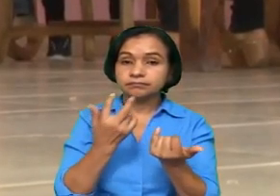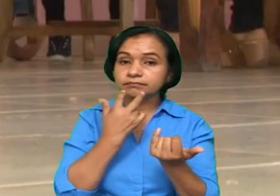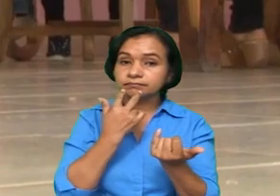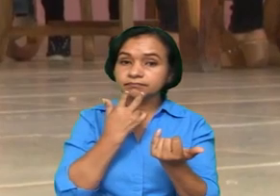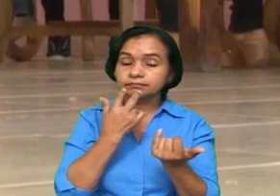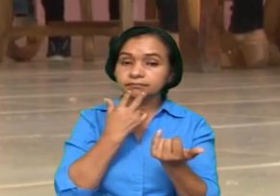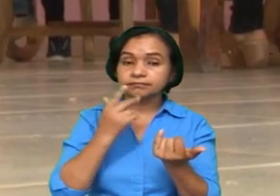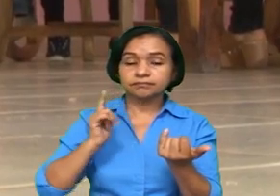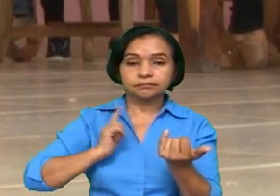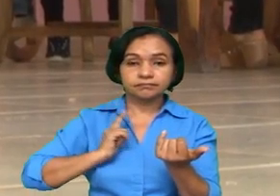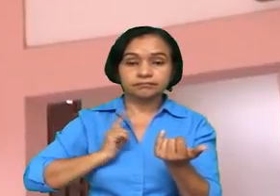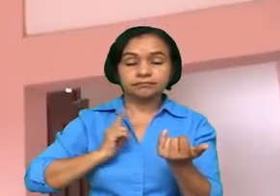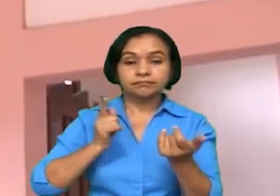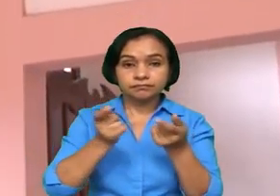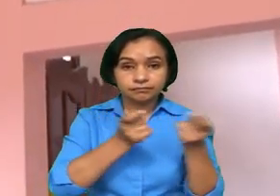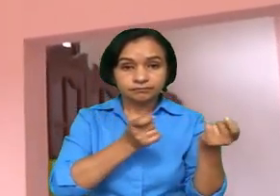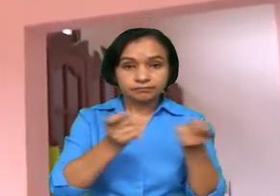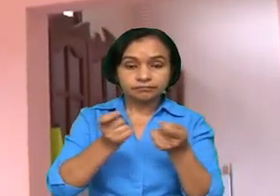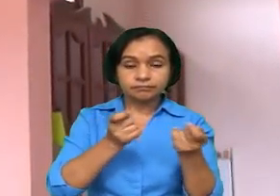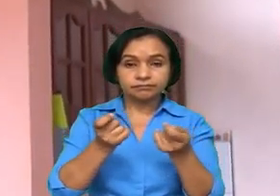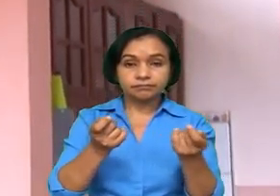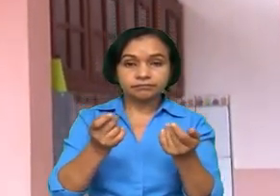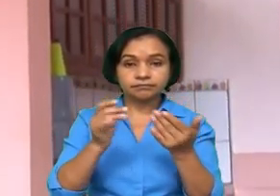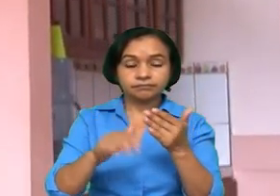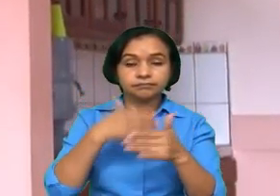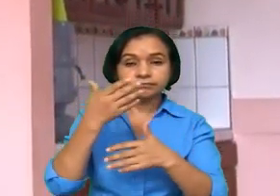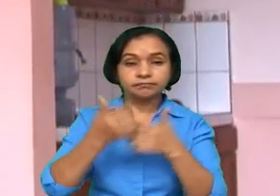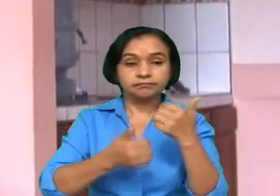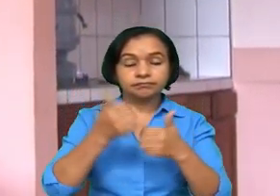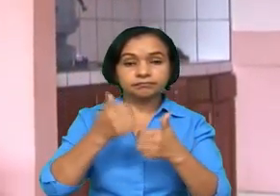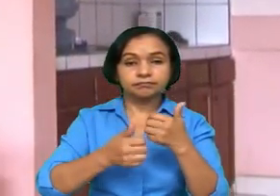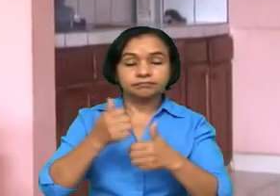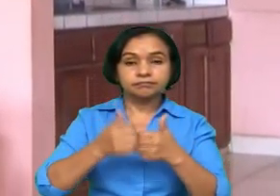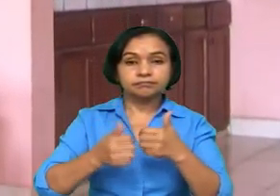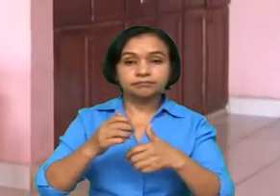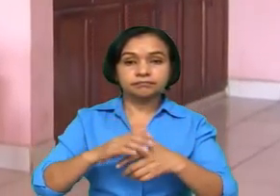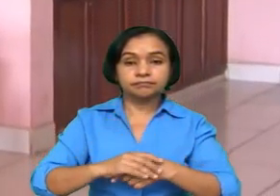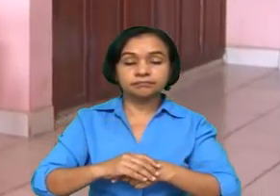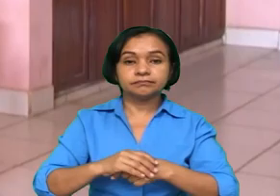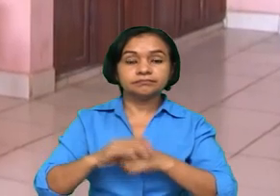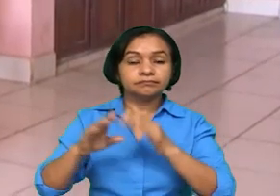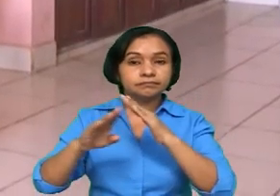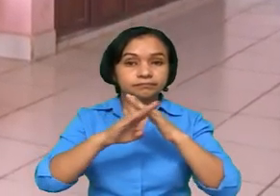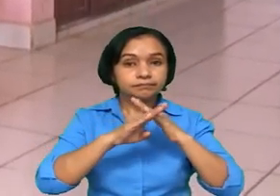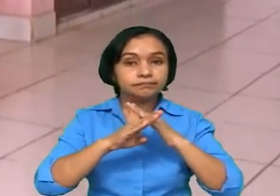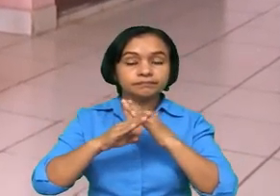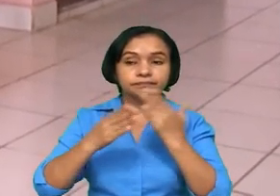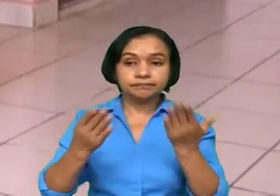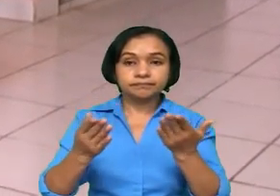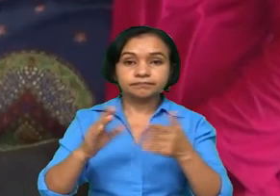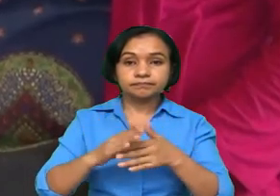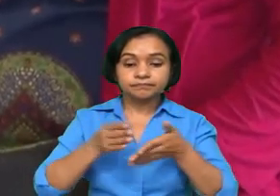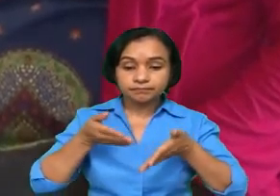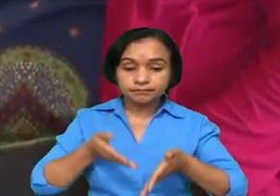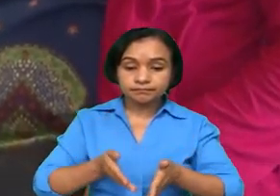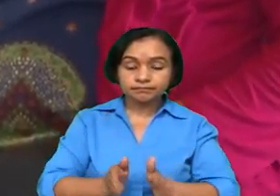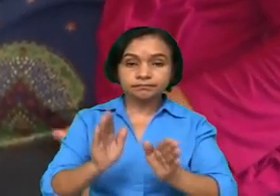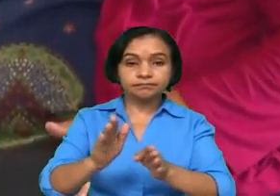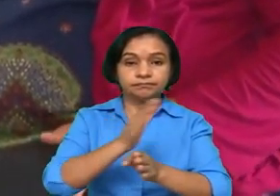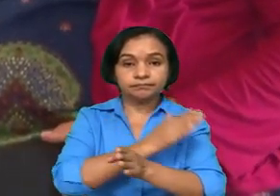vos lo debes de tratar, ¿no? Para evitar los problemas que queremos evitar, ¿verdad? Lo que es el parto